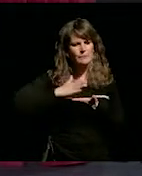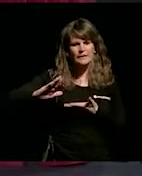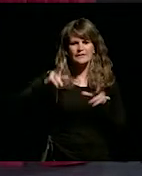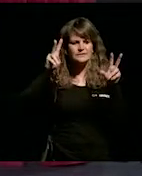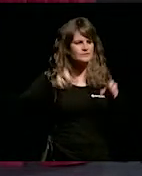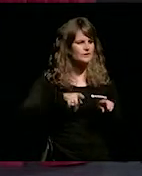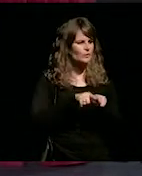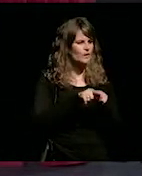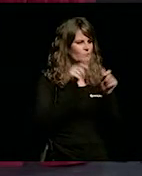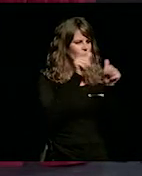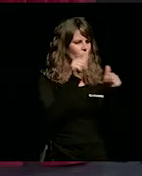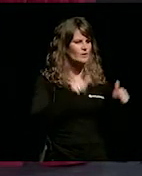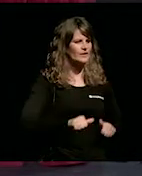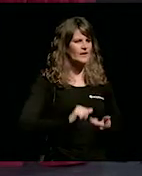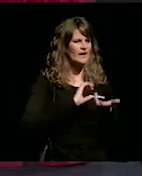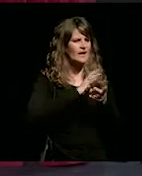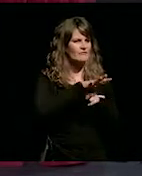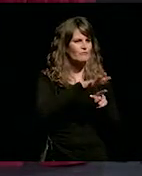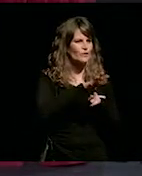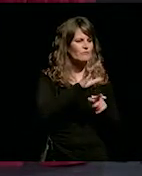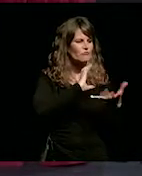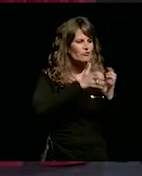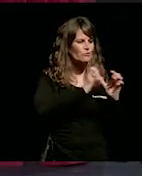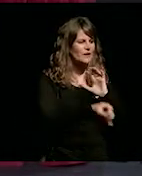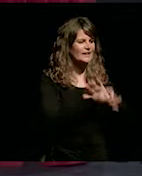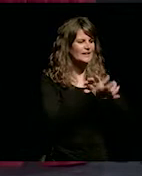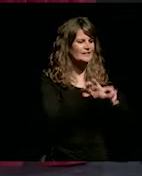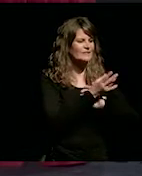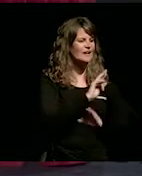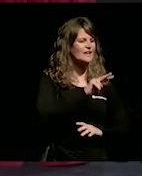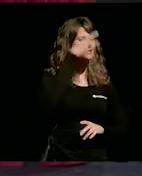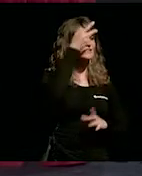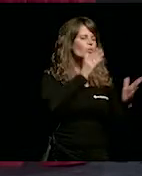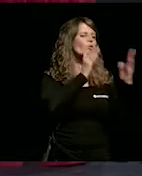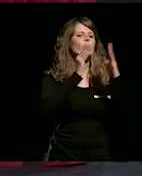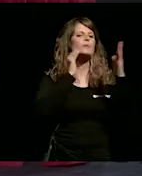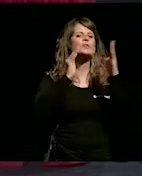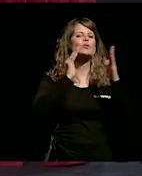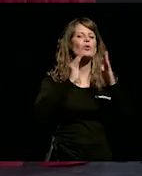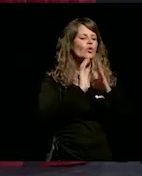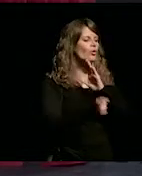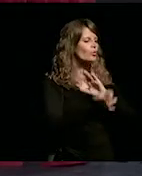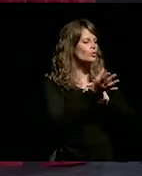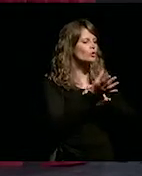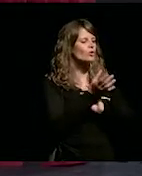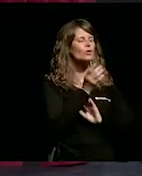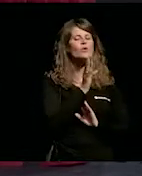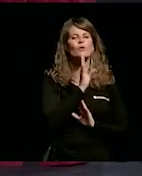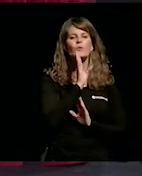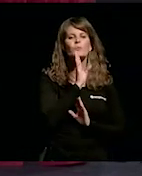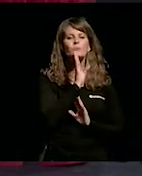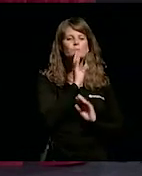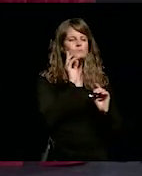moldear e influir de manera creativa. Y el segundo momento ocurrió al ser testigos